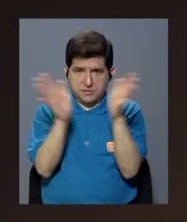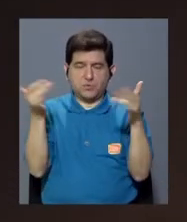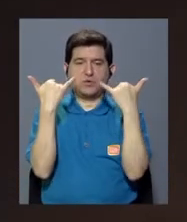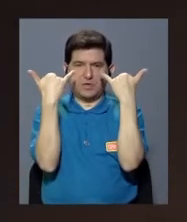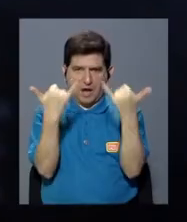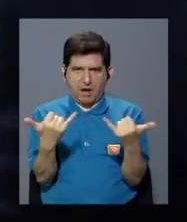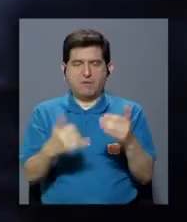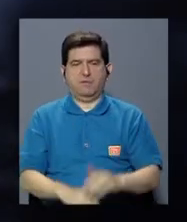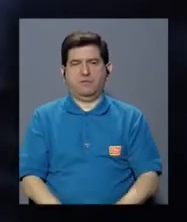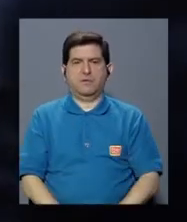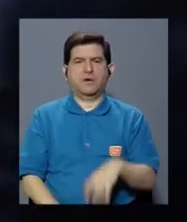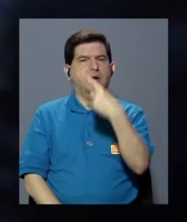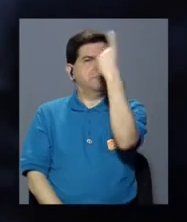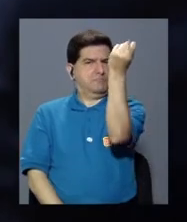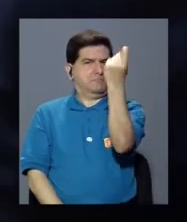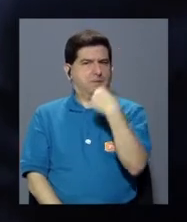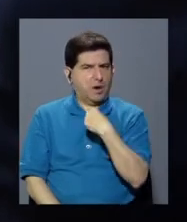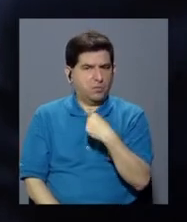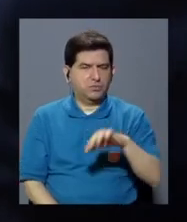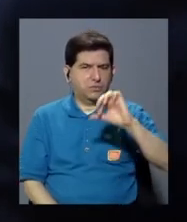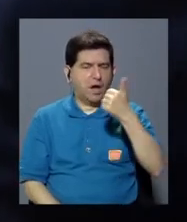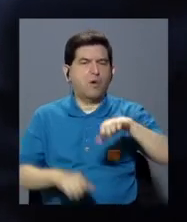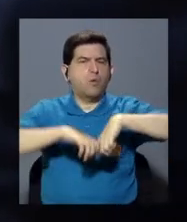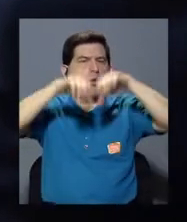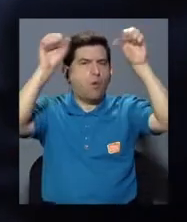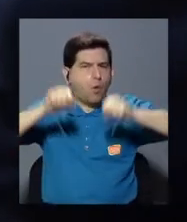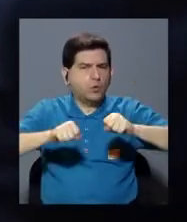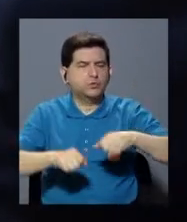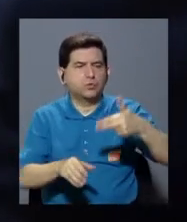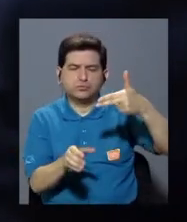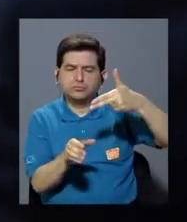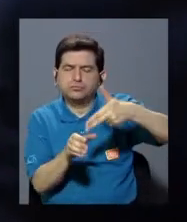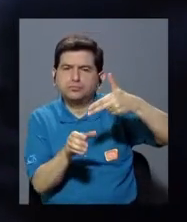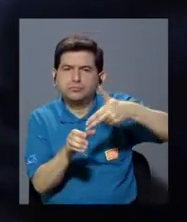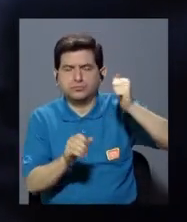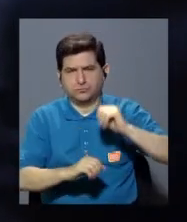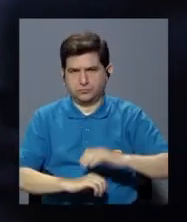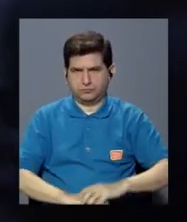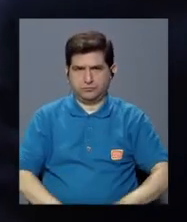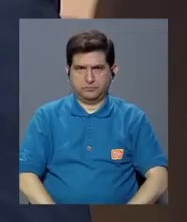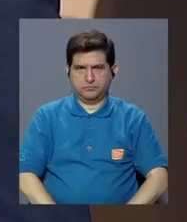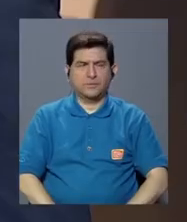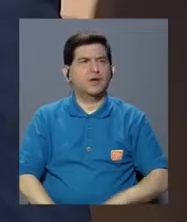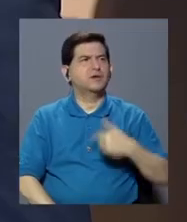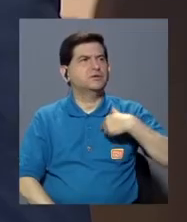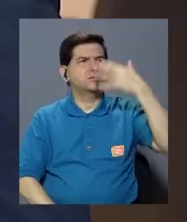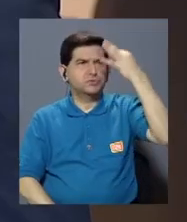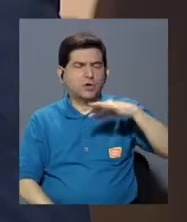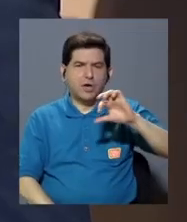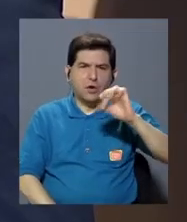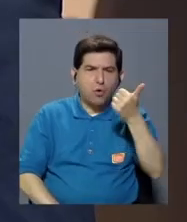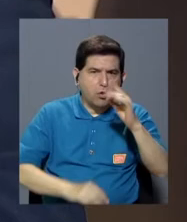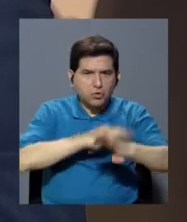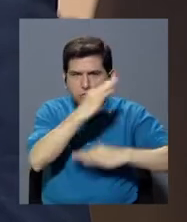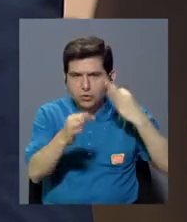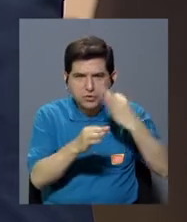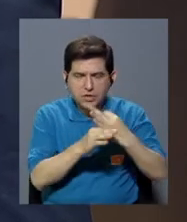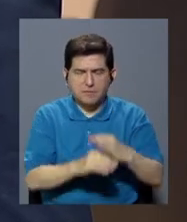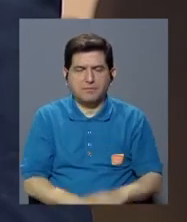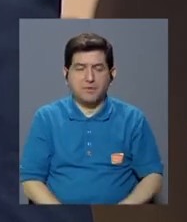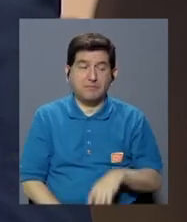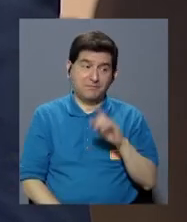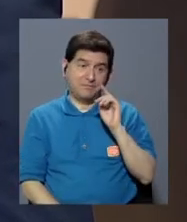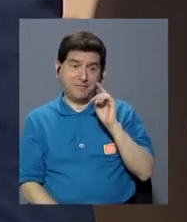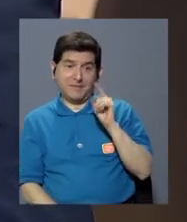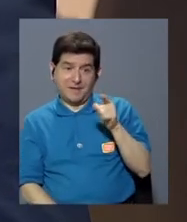transporte público. Ahora bien, usted me preguntaba sobre otros sistemas de combustión, ¿verdad? Yo creo que Jorge es el